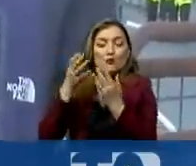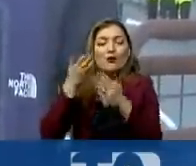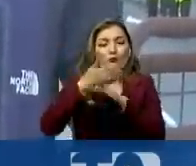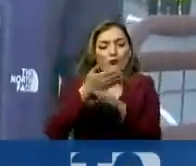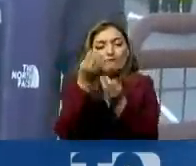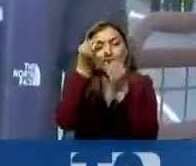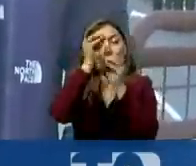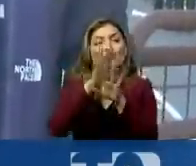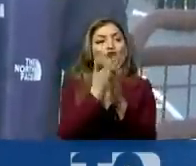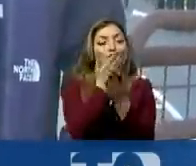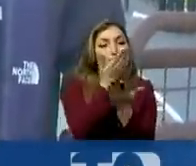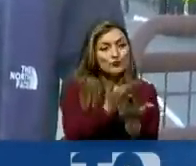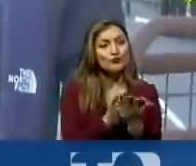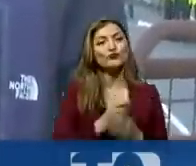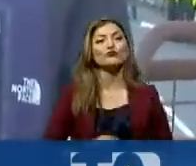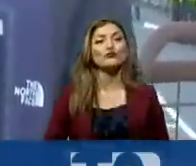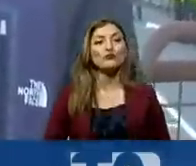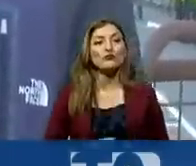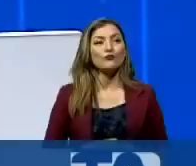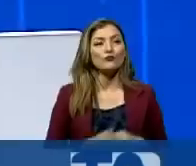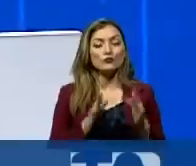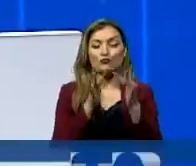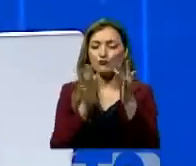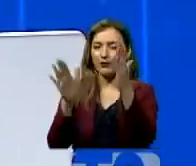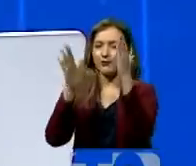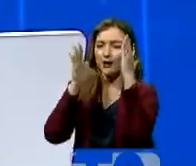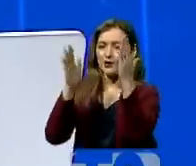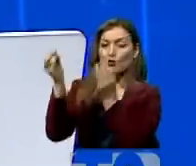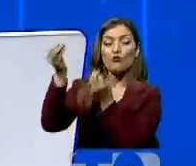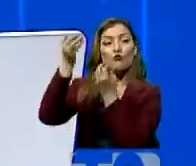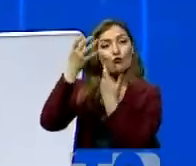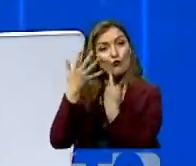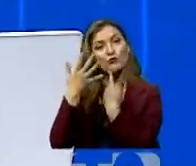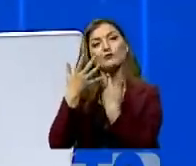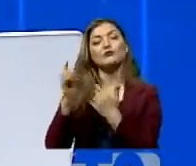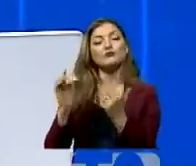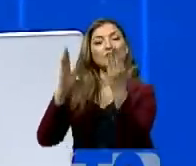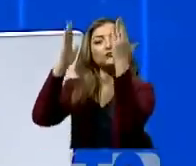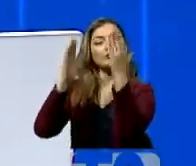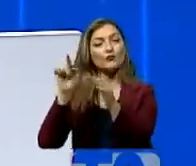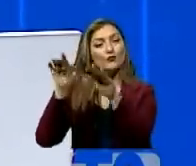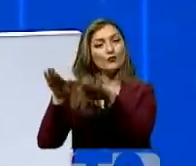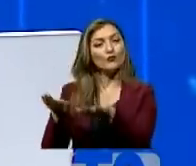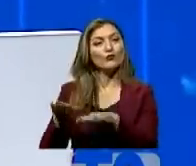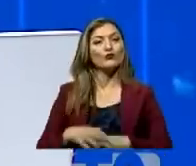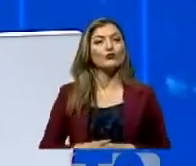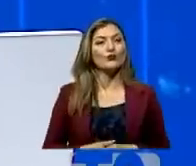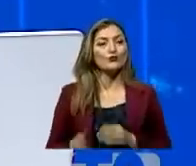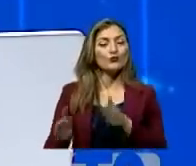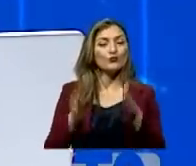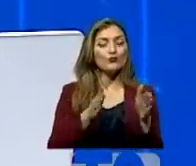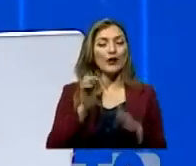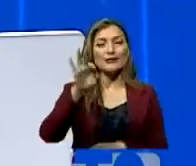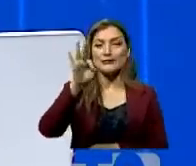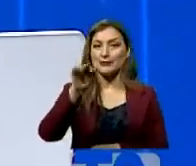muchísimas gracias o amigas vamos a estar atentos a los informes que se generen desde la unidad de flagrancia donde tú te encuentras y ahora quiero darle paso stephanie paz